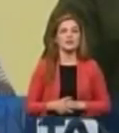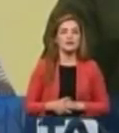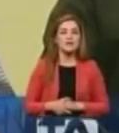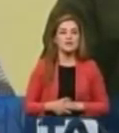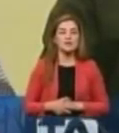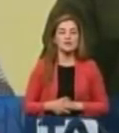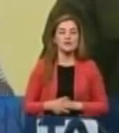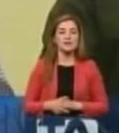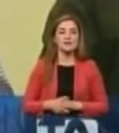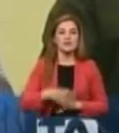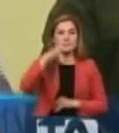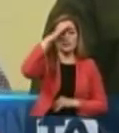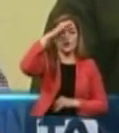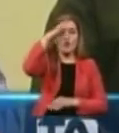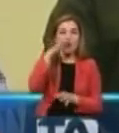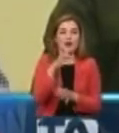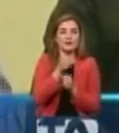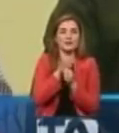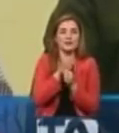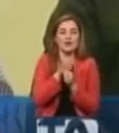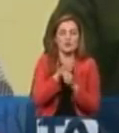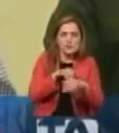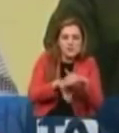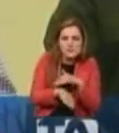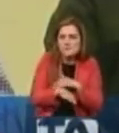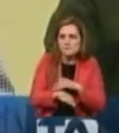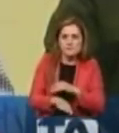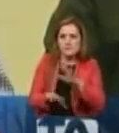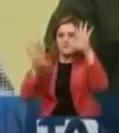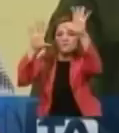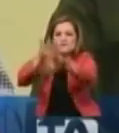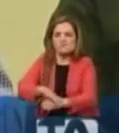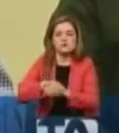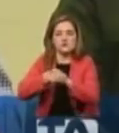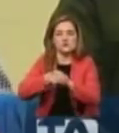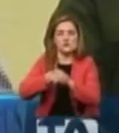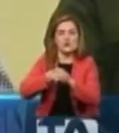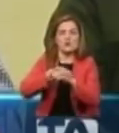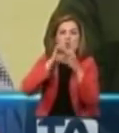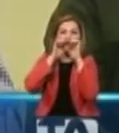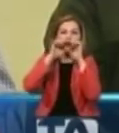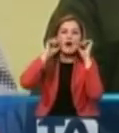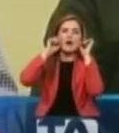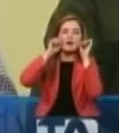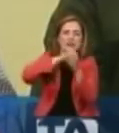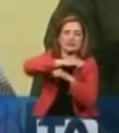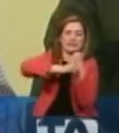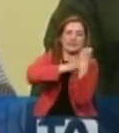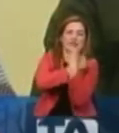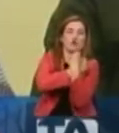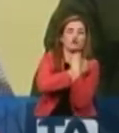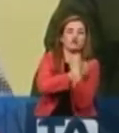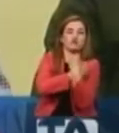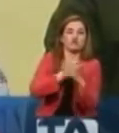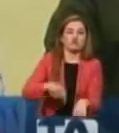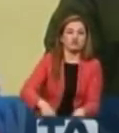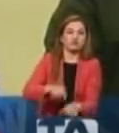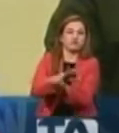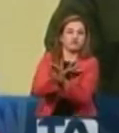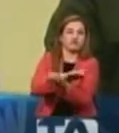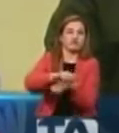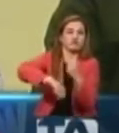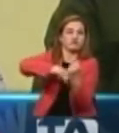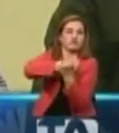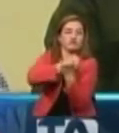Sometieron al personal de seguridad que se encontraba en el lugar, los amordazaron, los amenazaron con armas de